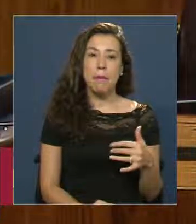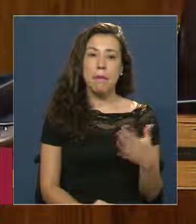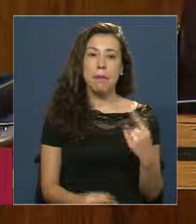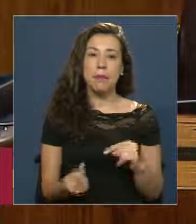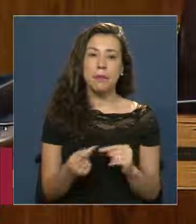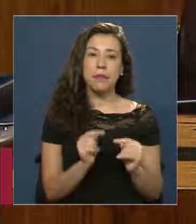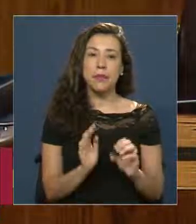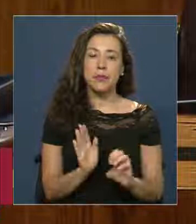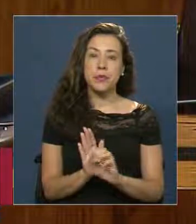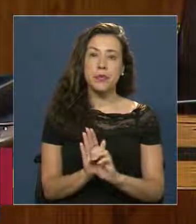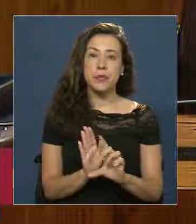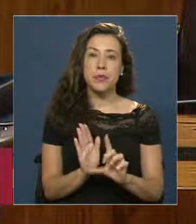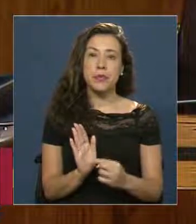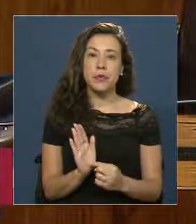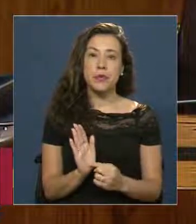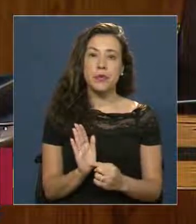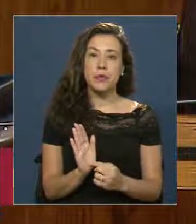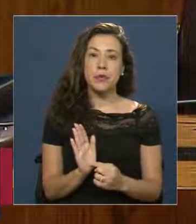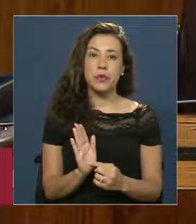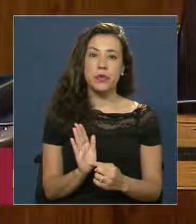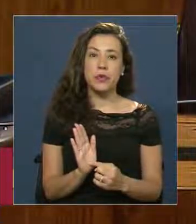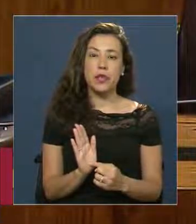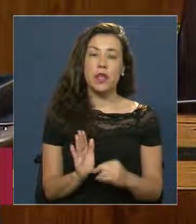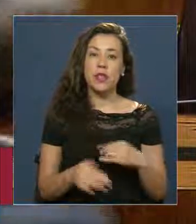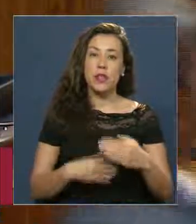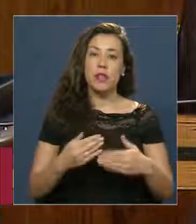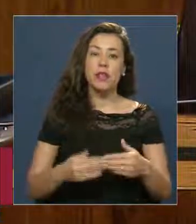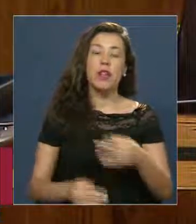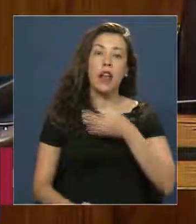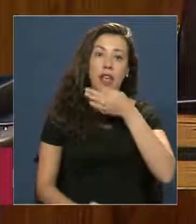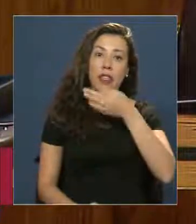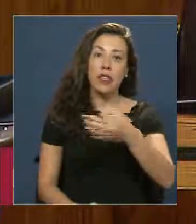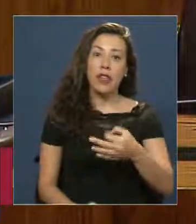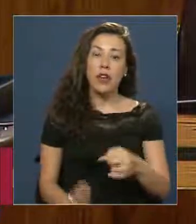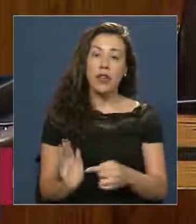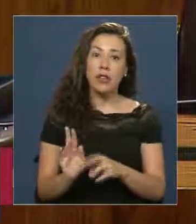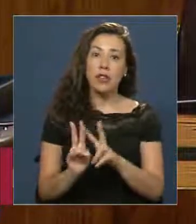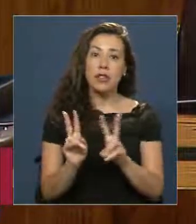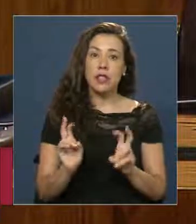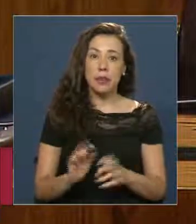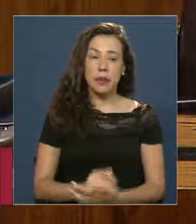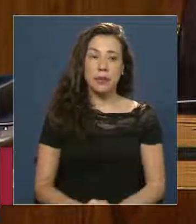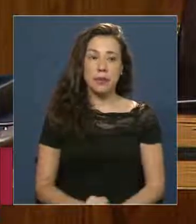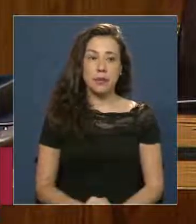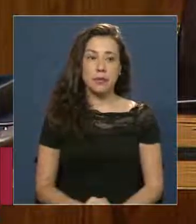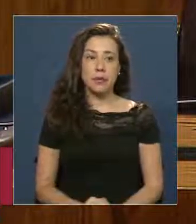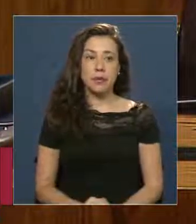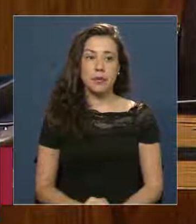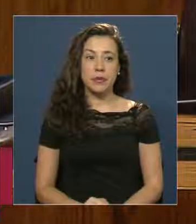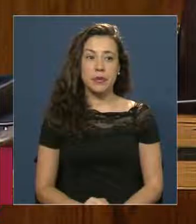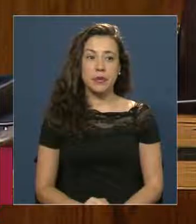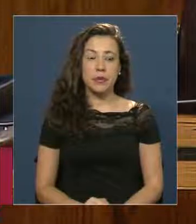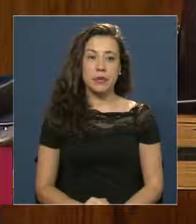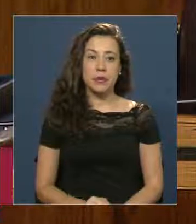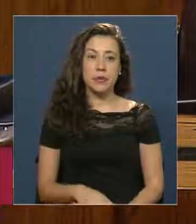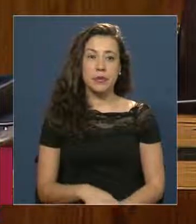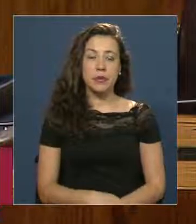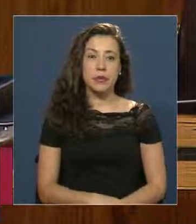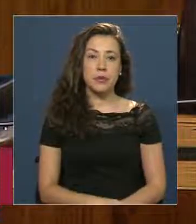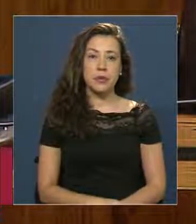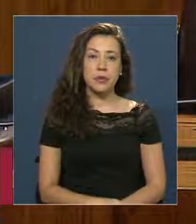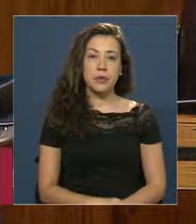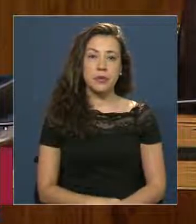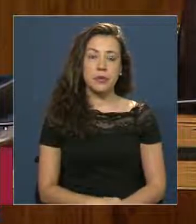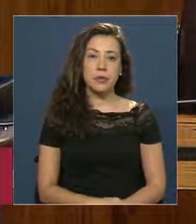debate constitucional que le ha seguido en el tiempo, señaló respecto de esta disposición lo siguiente. Según ello, en esta